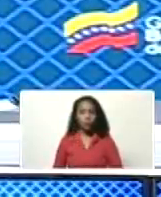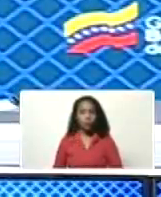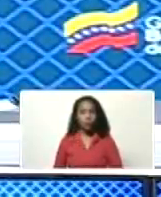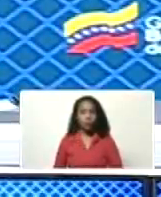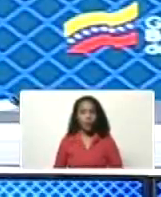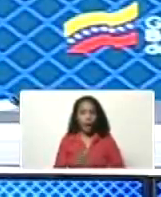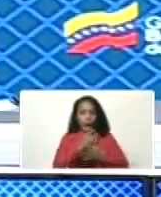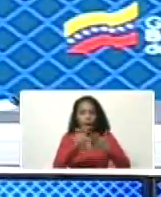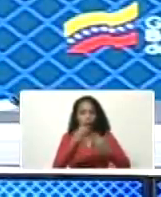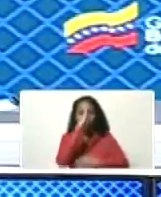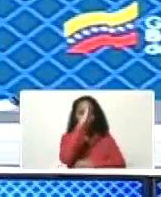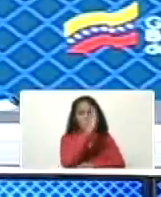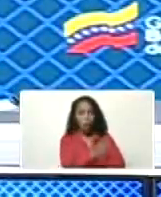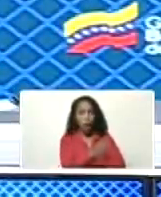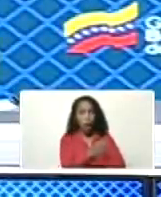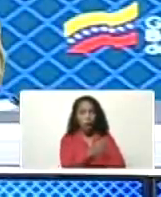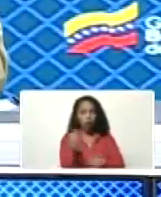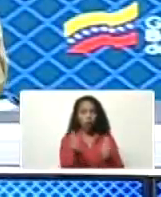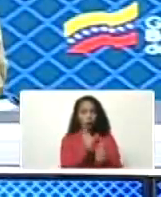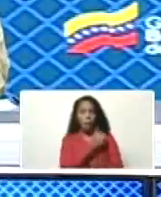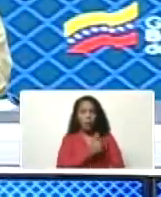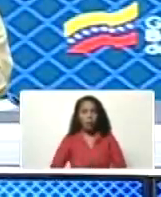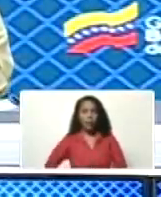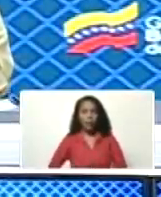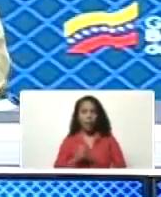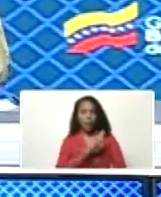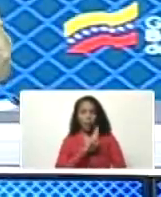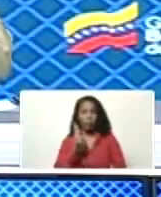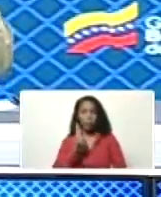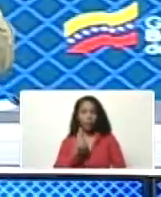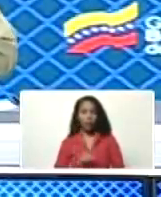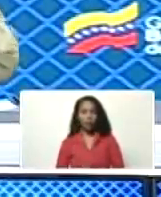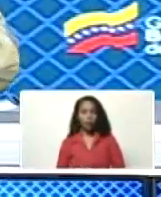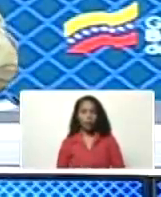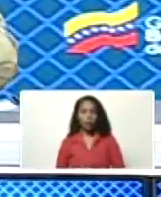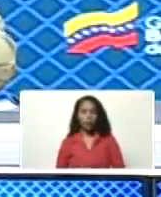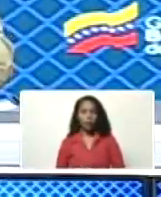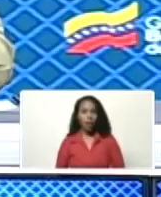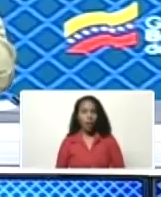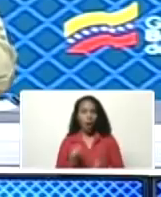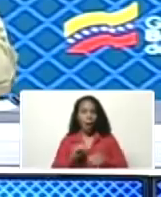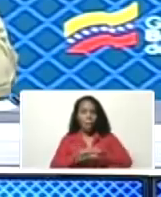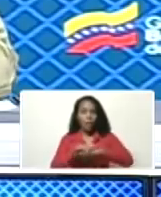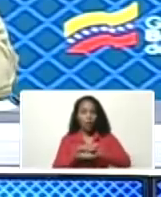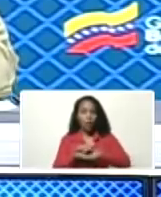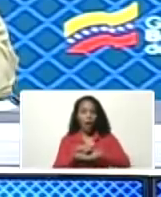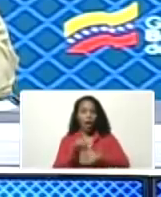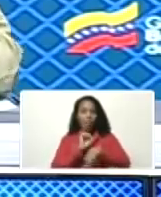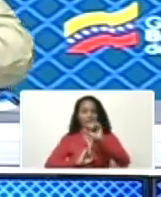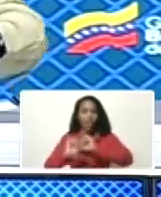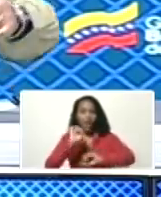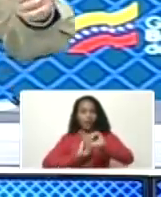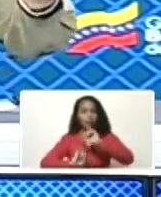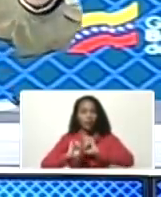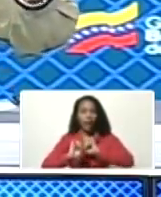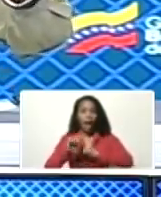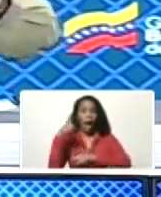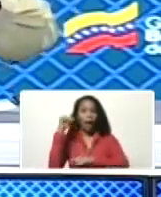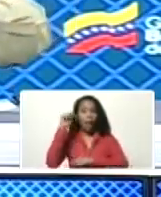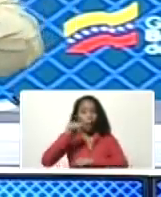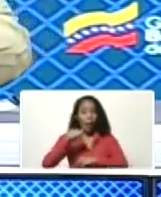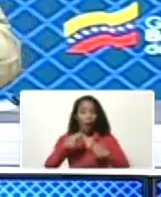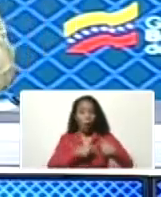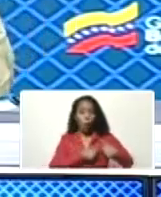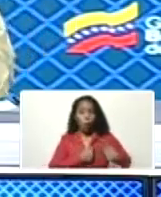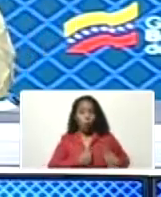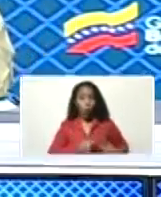línea directa con el presidente de la República, con el ministro de la Defensa. Estaba aquí en el corazón